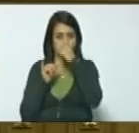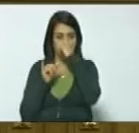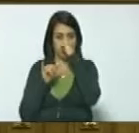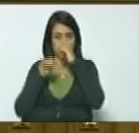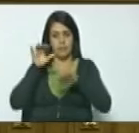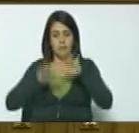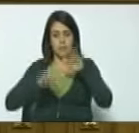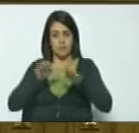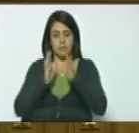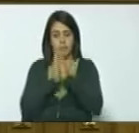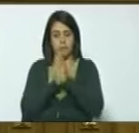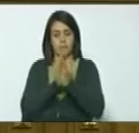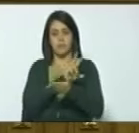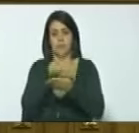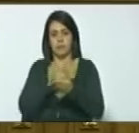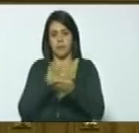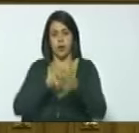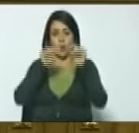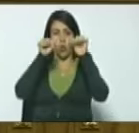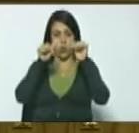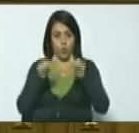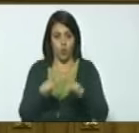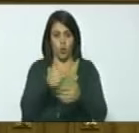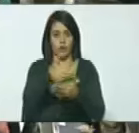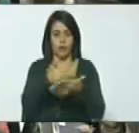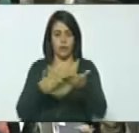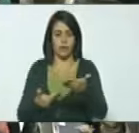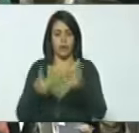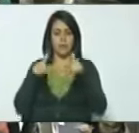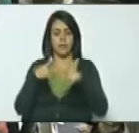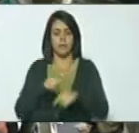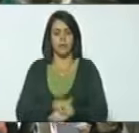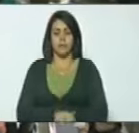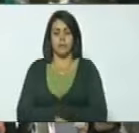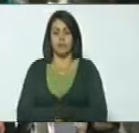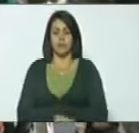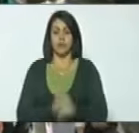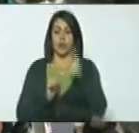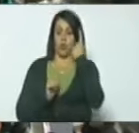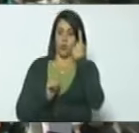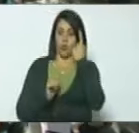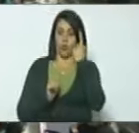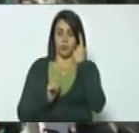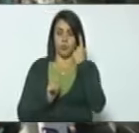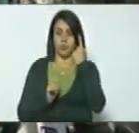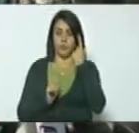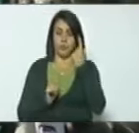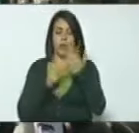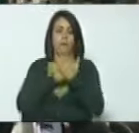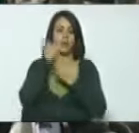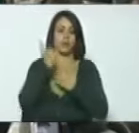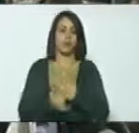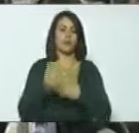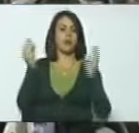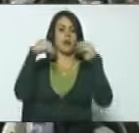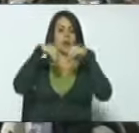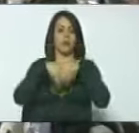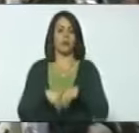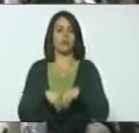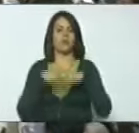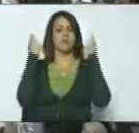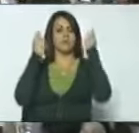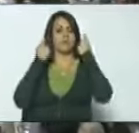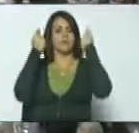Ciudadana secretaria, por favor, sírvase a dar lectura a la propuesta del orden del día de hoy. Punto número uno. Proyecto de acuerdo